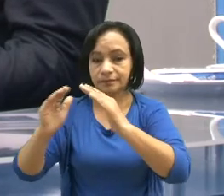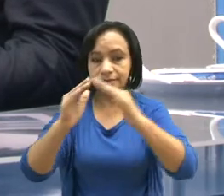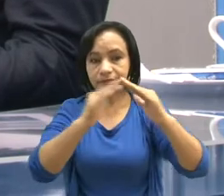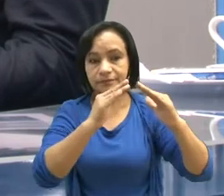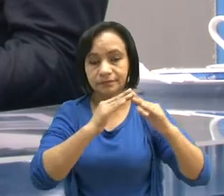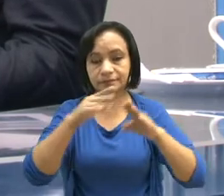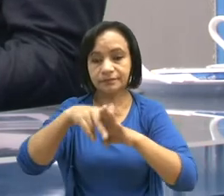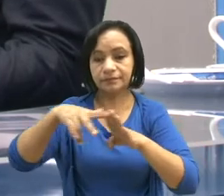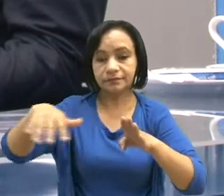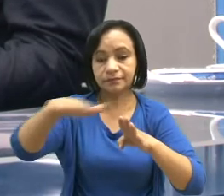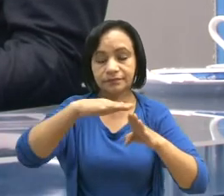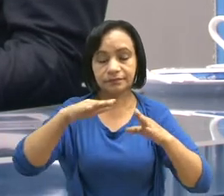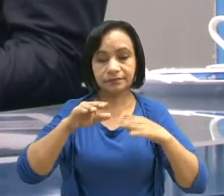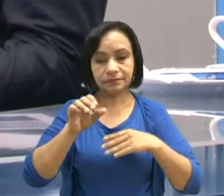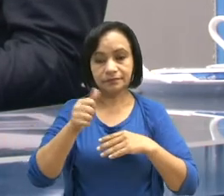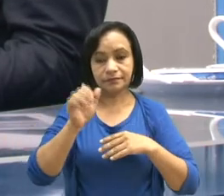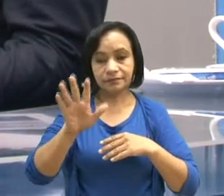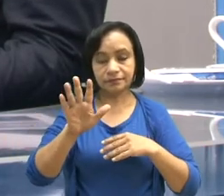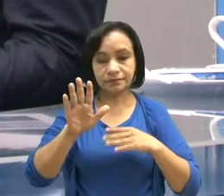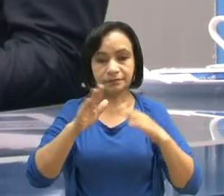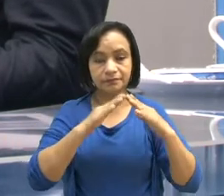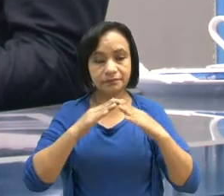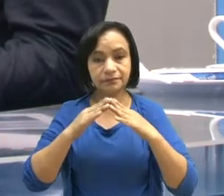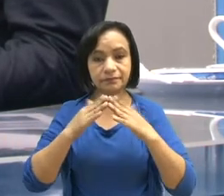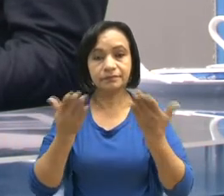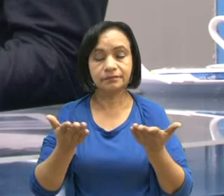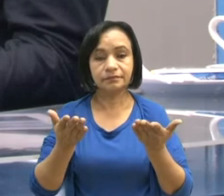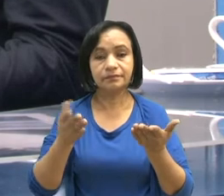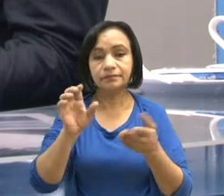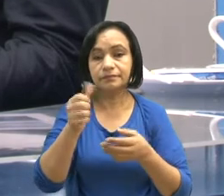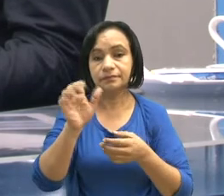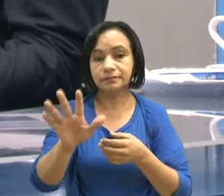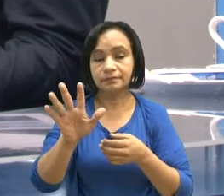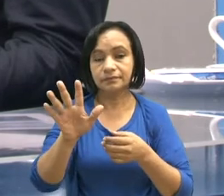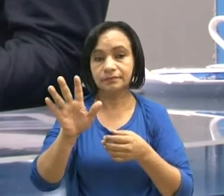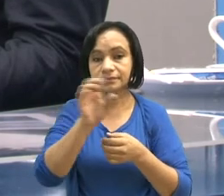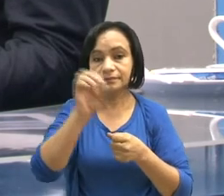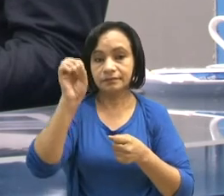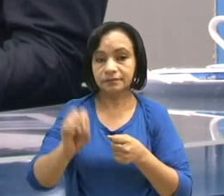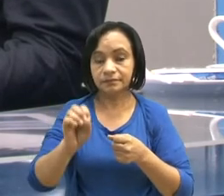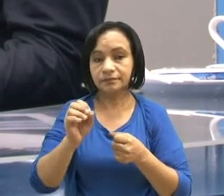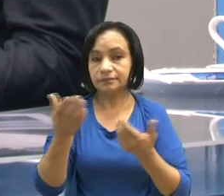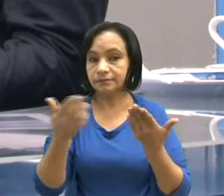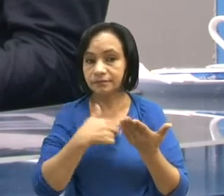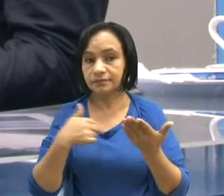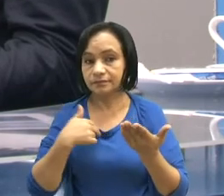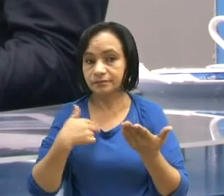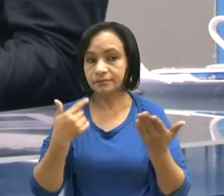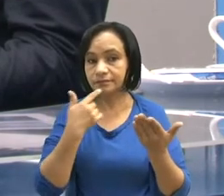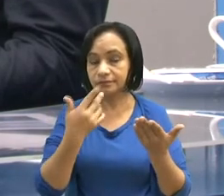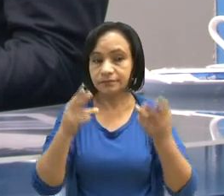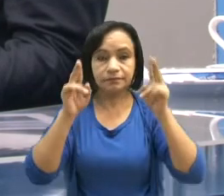sector urbano y el 65% de cobertura en agua potable. Ese 65% muy influenciado por